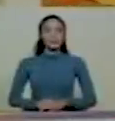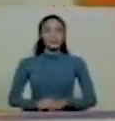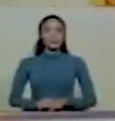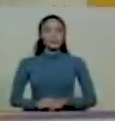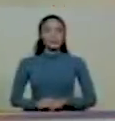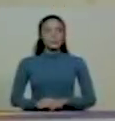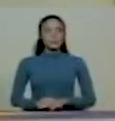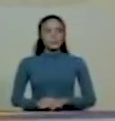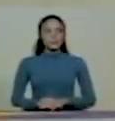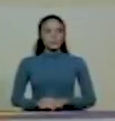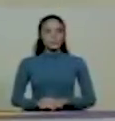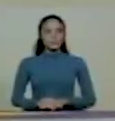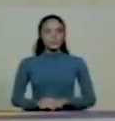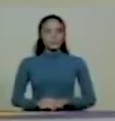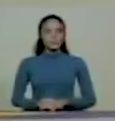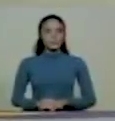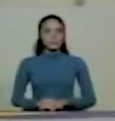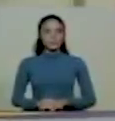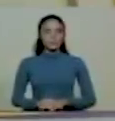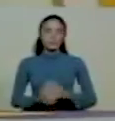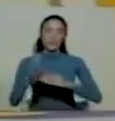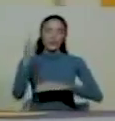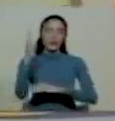Naguará, y se alegran los guaros.